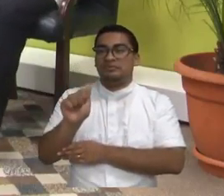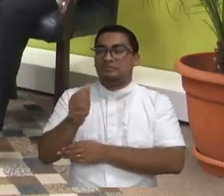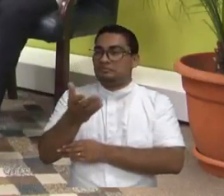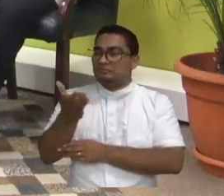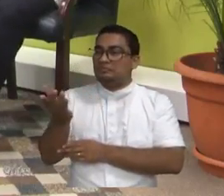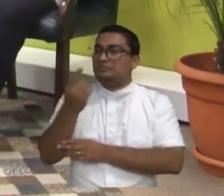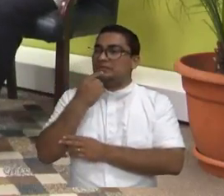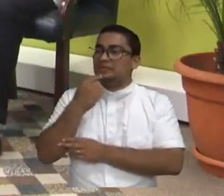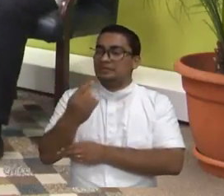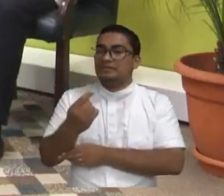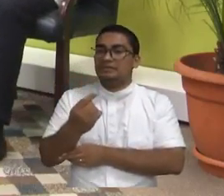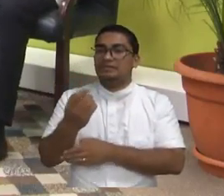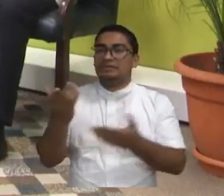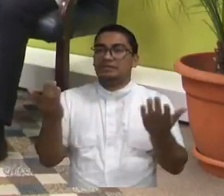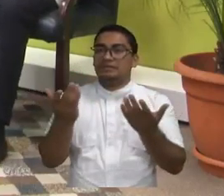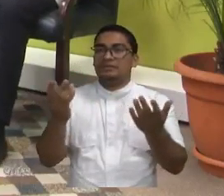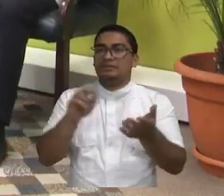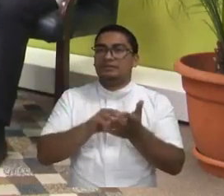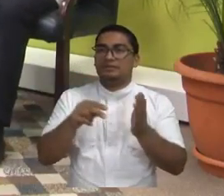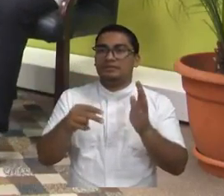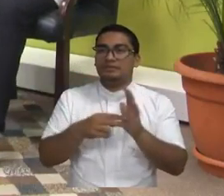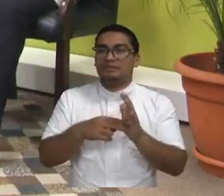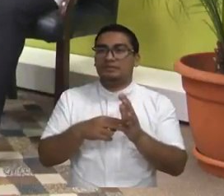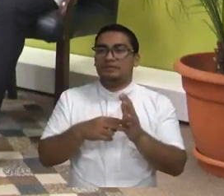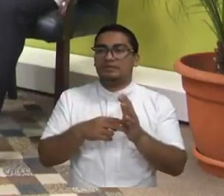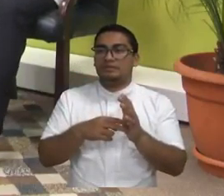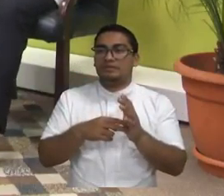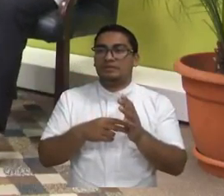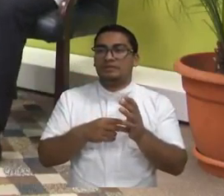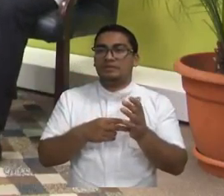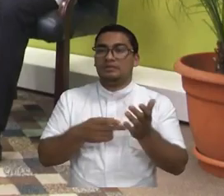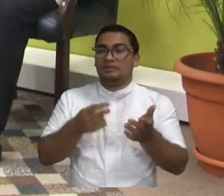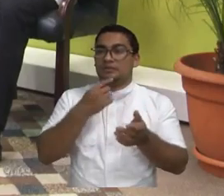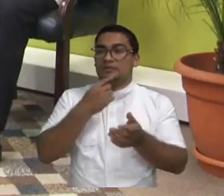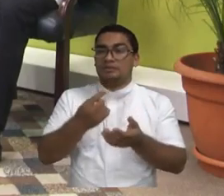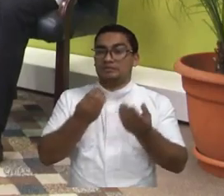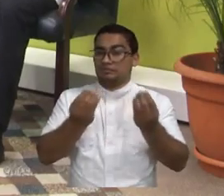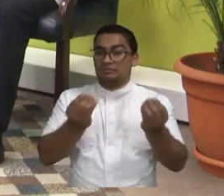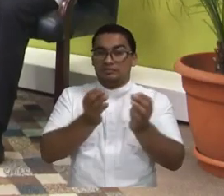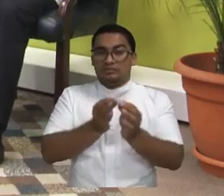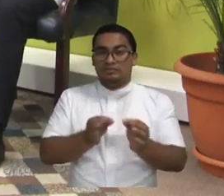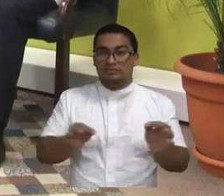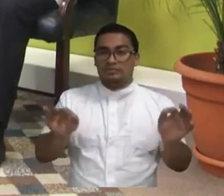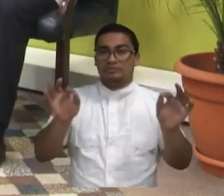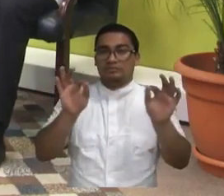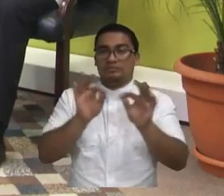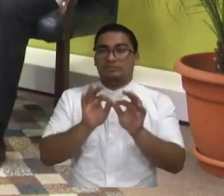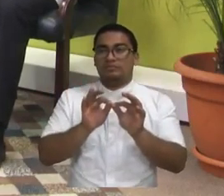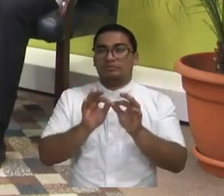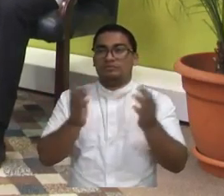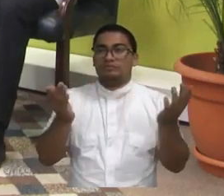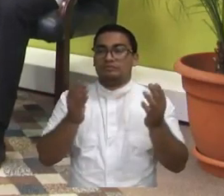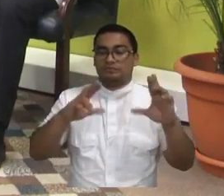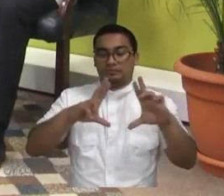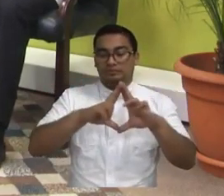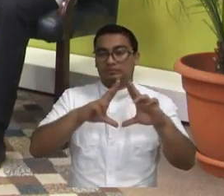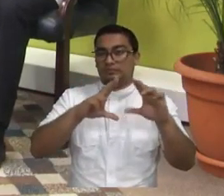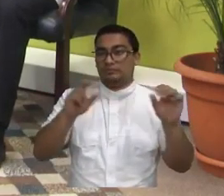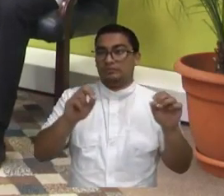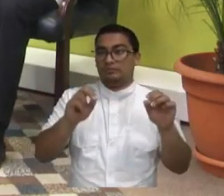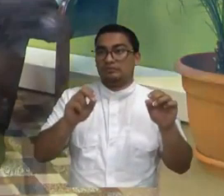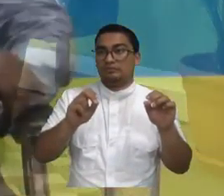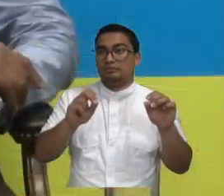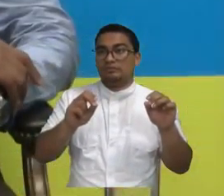que es bíblica. Así es. Me estaba dando un dato muy interesante acerca de que Nicaragua ya